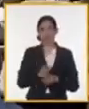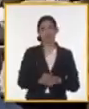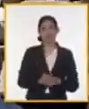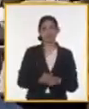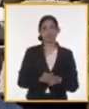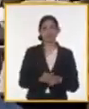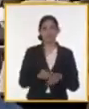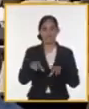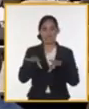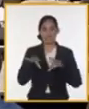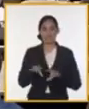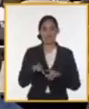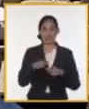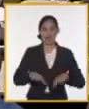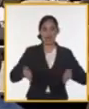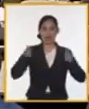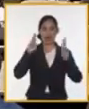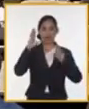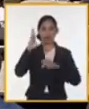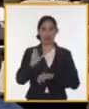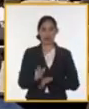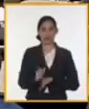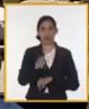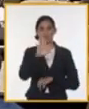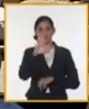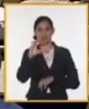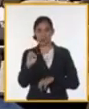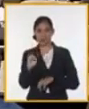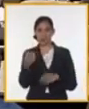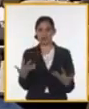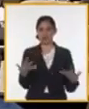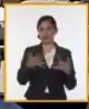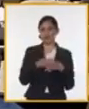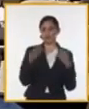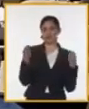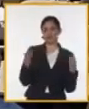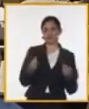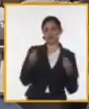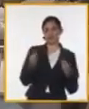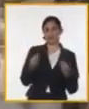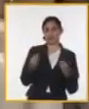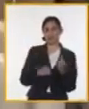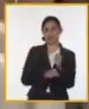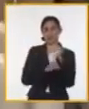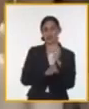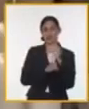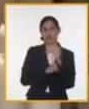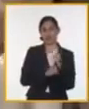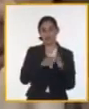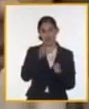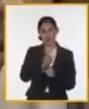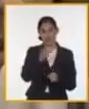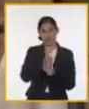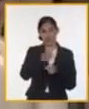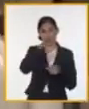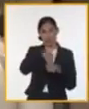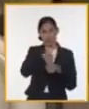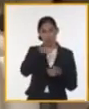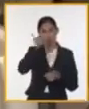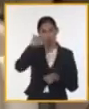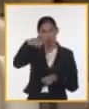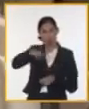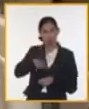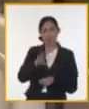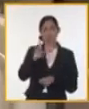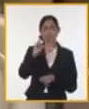acuerdo número 50, que tiene que ver con la estrategia para fortalecer el papel integral de la Unión de Jóvenes Comunistas en el presente y el futuro,